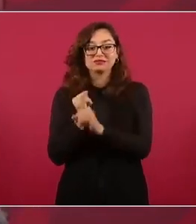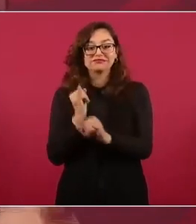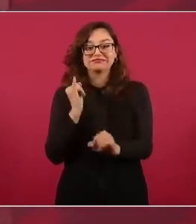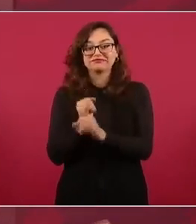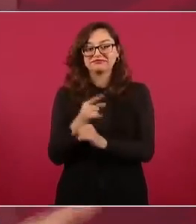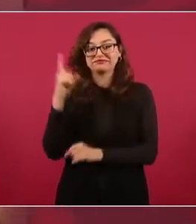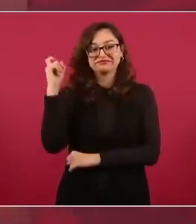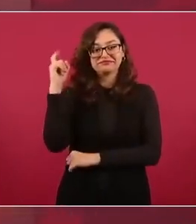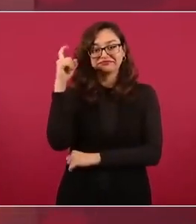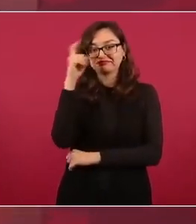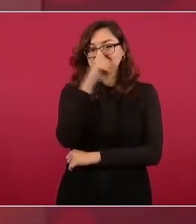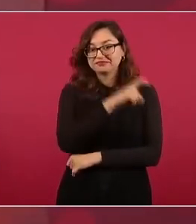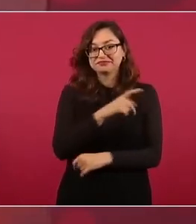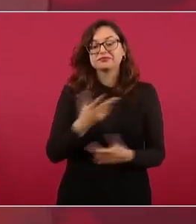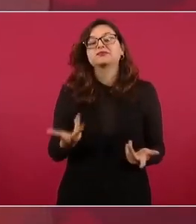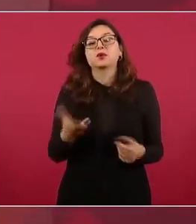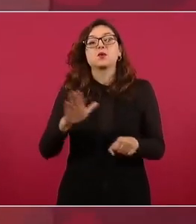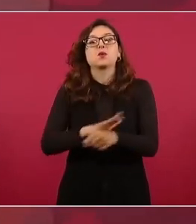las comunicaciones.